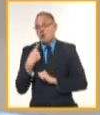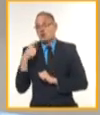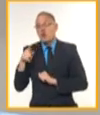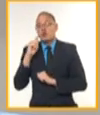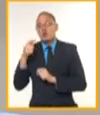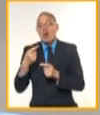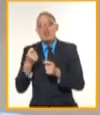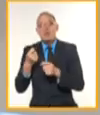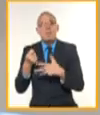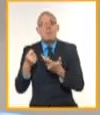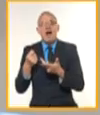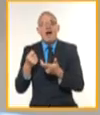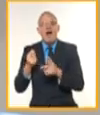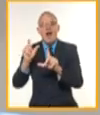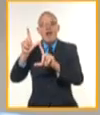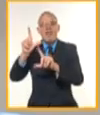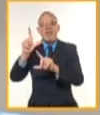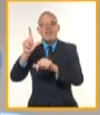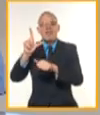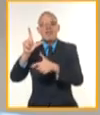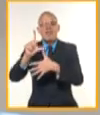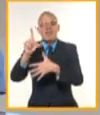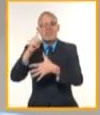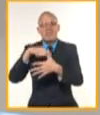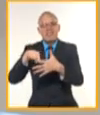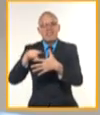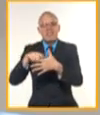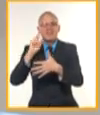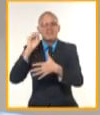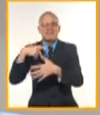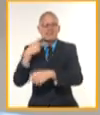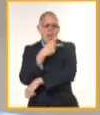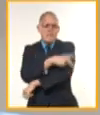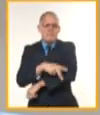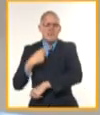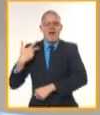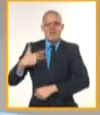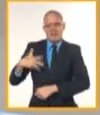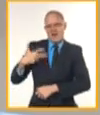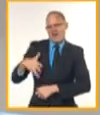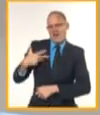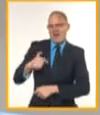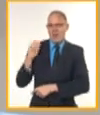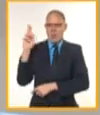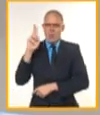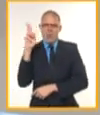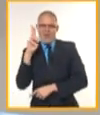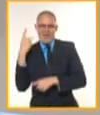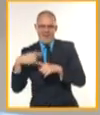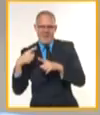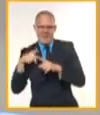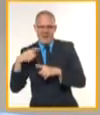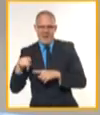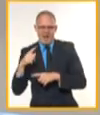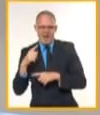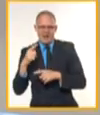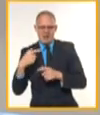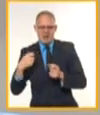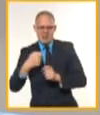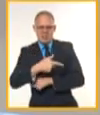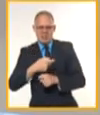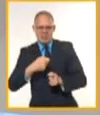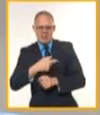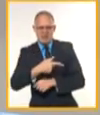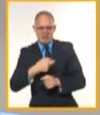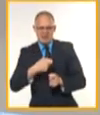aliados, entiéndase Milei y otros como Milei. Están hablando algunos de esos ya en la Casa Blanca